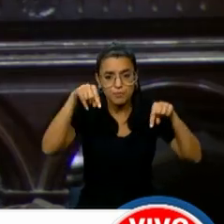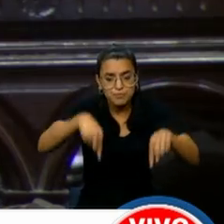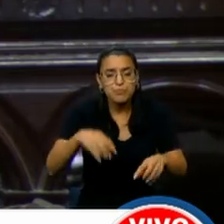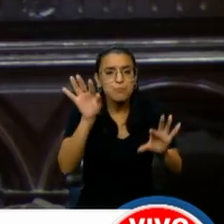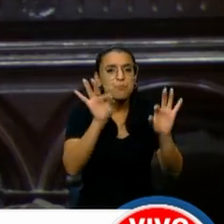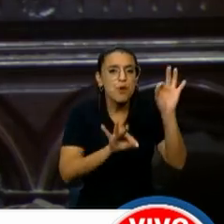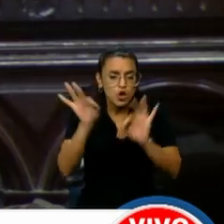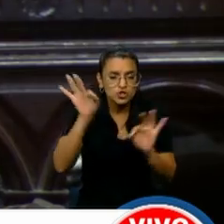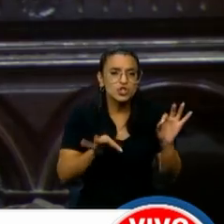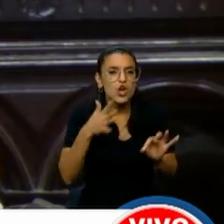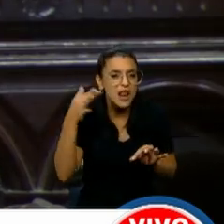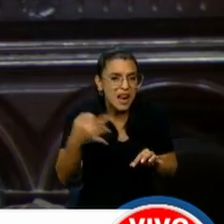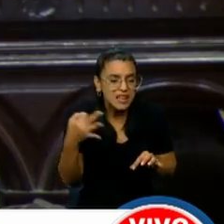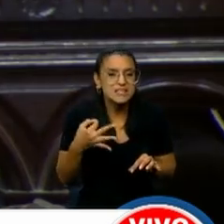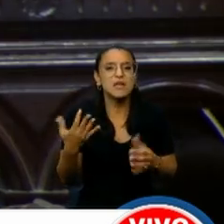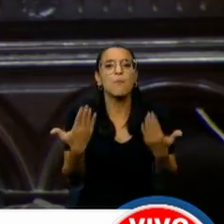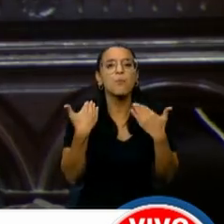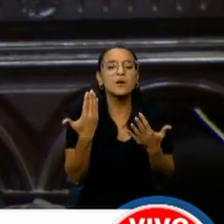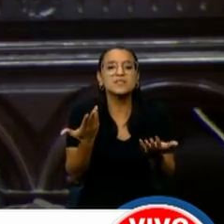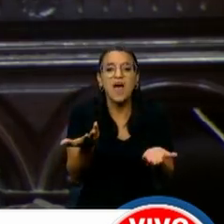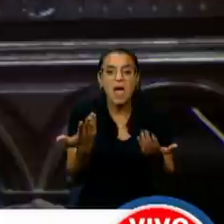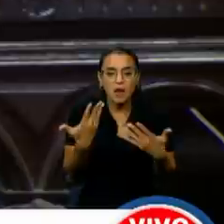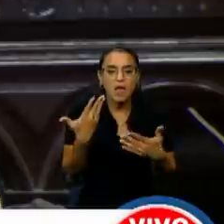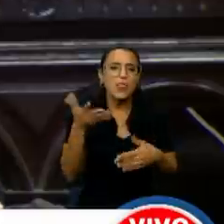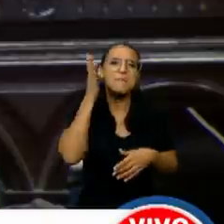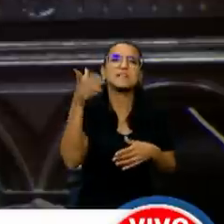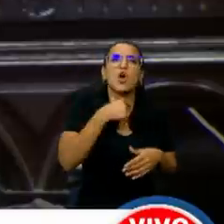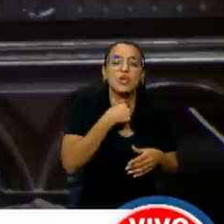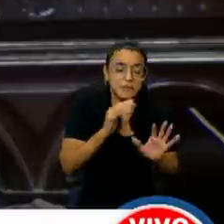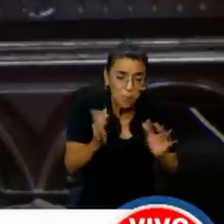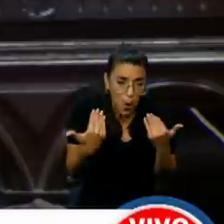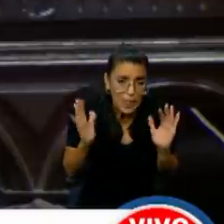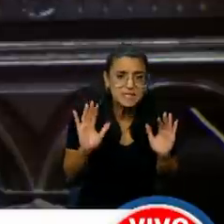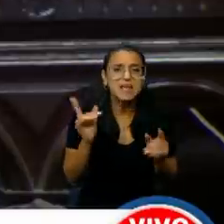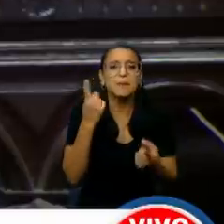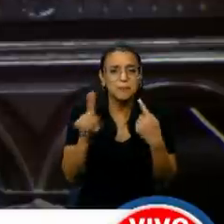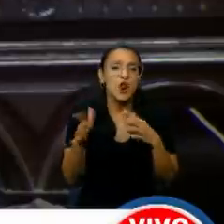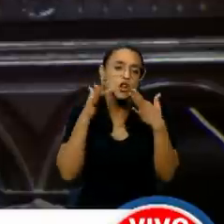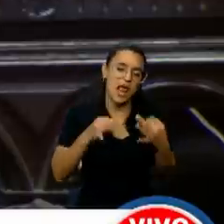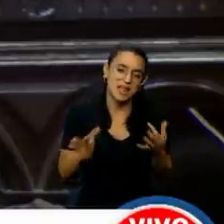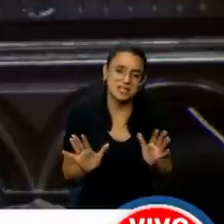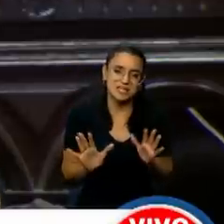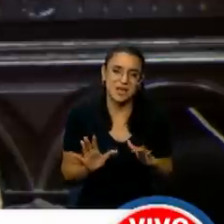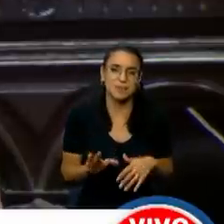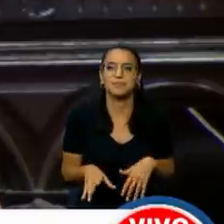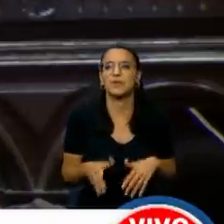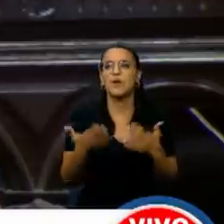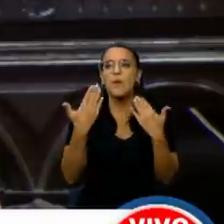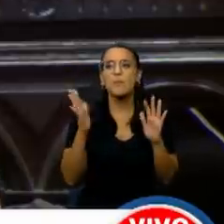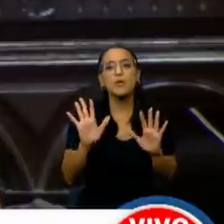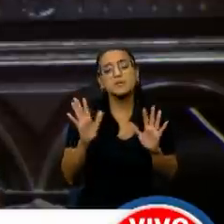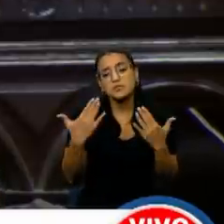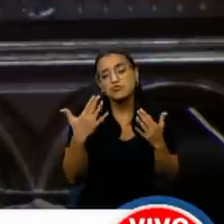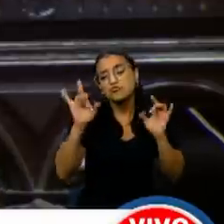proyecto realista puede ser ambicioso puede ser ambicioso pero que claramente es realista podríamos habernos quedado